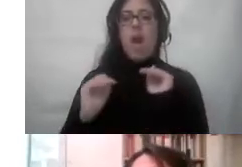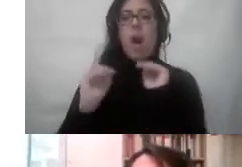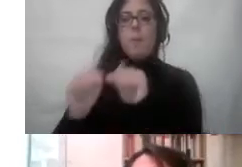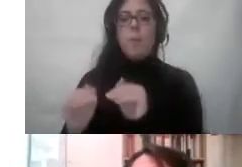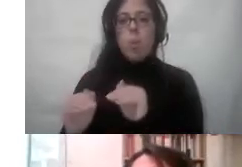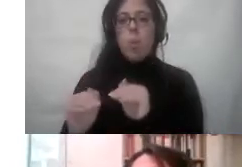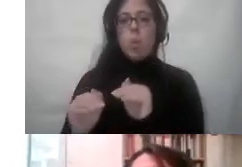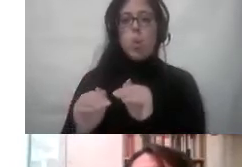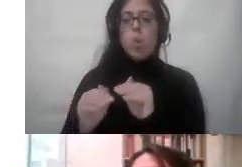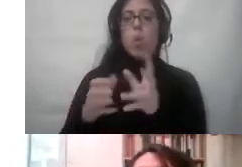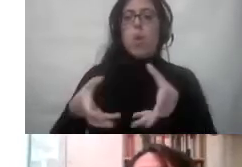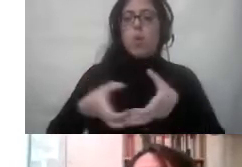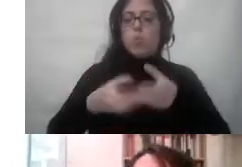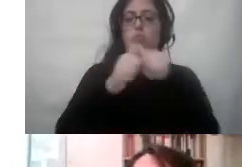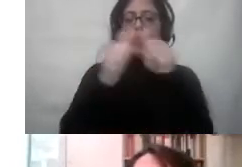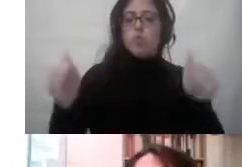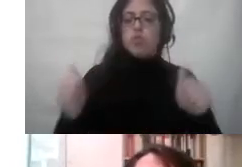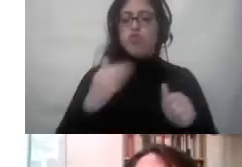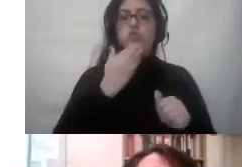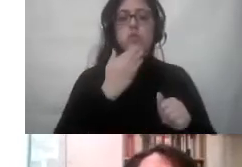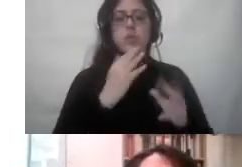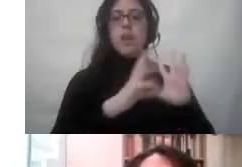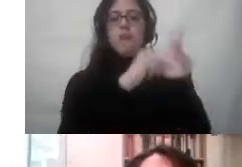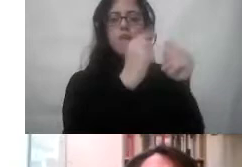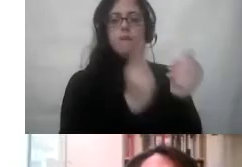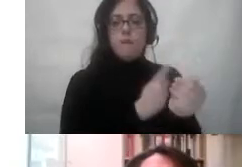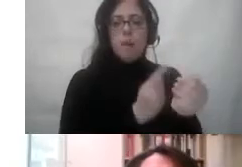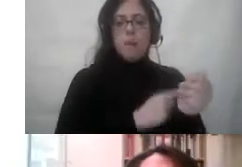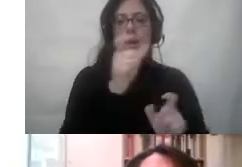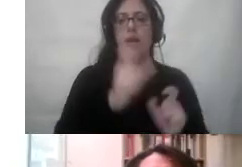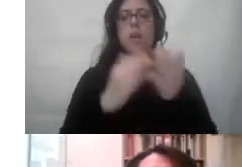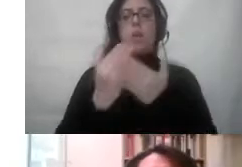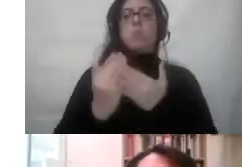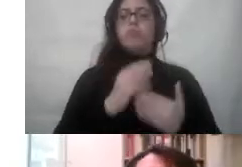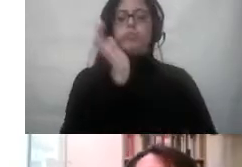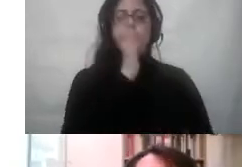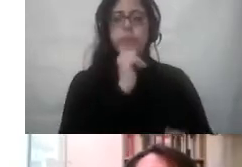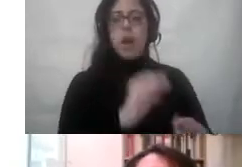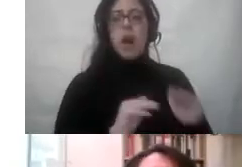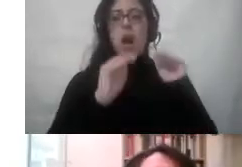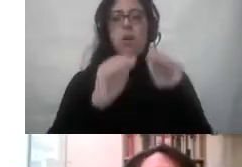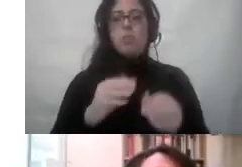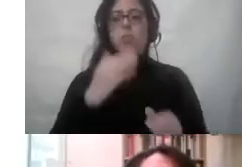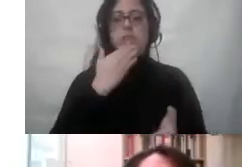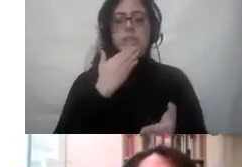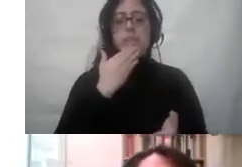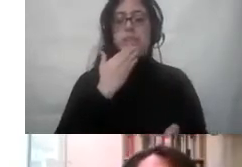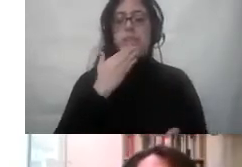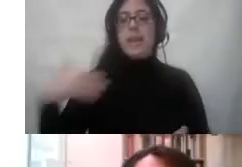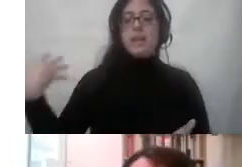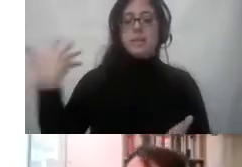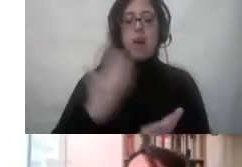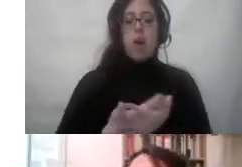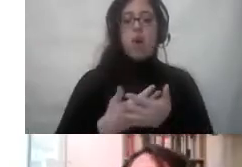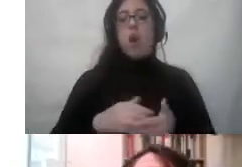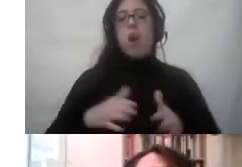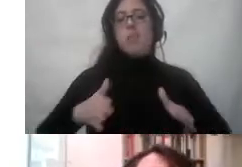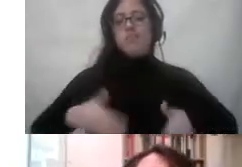sus directivas o también por parte de las familias de los estudiantes. También a estas alturas hay falta de